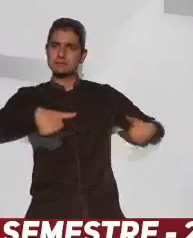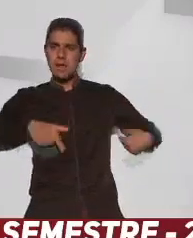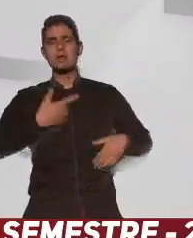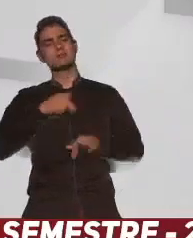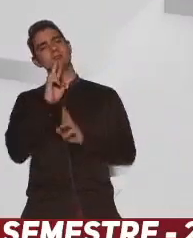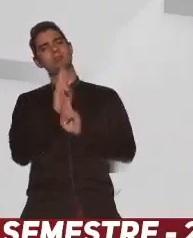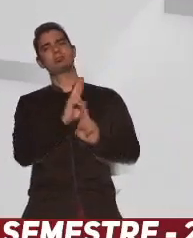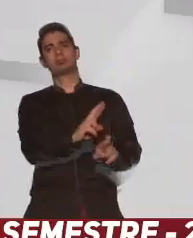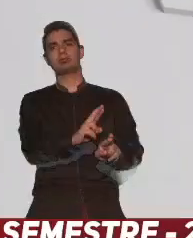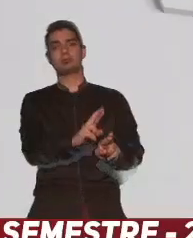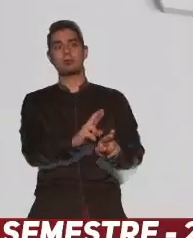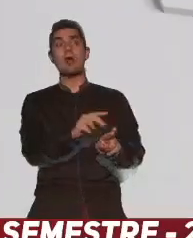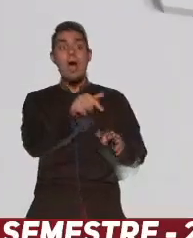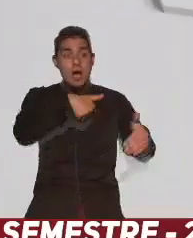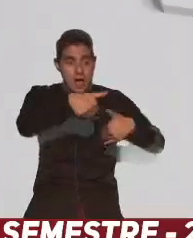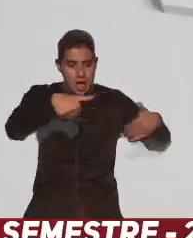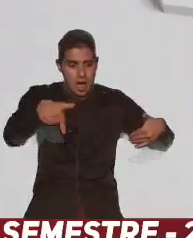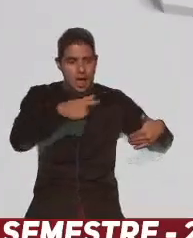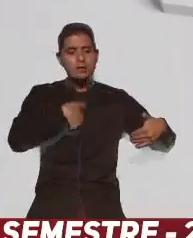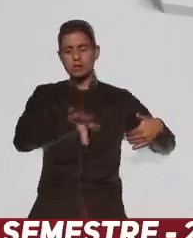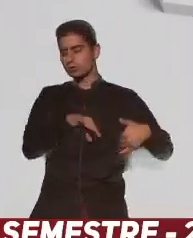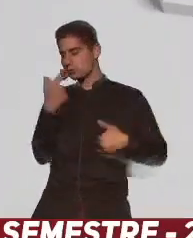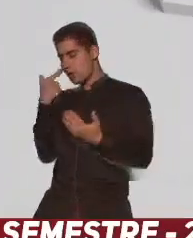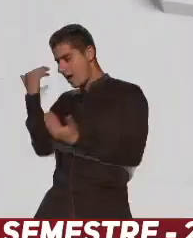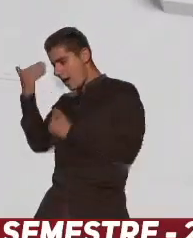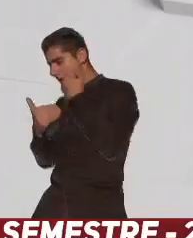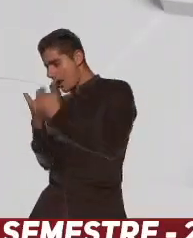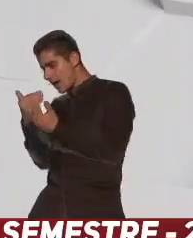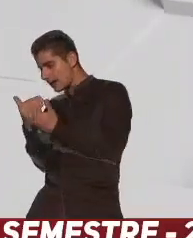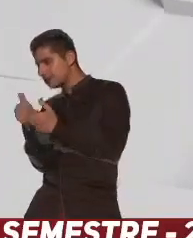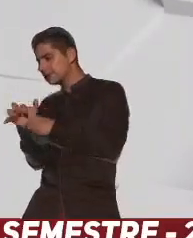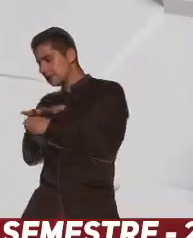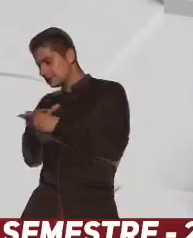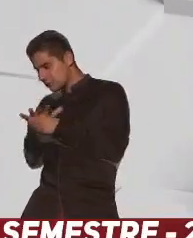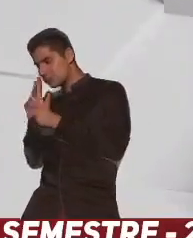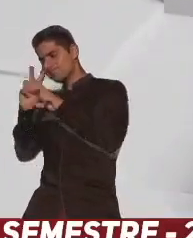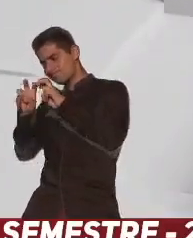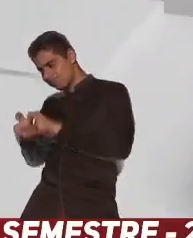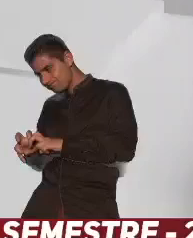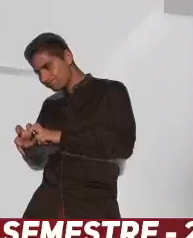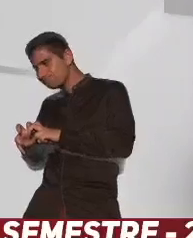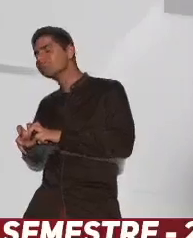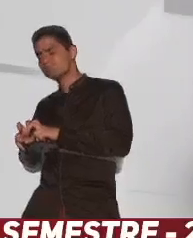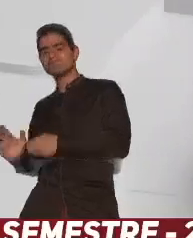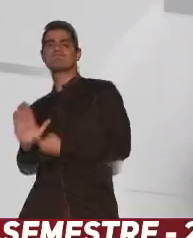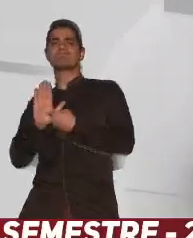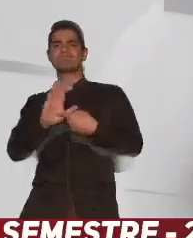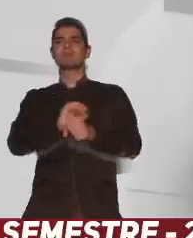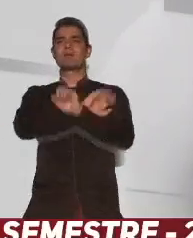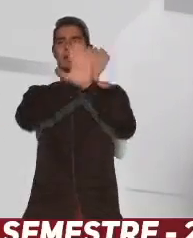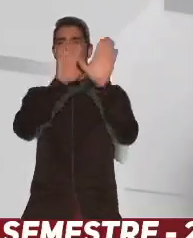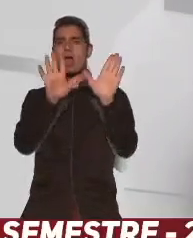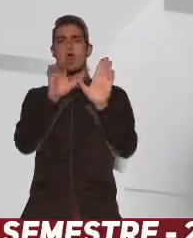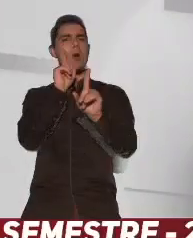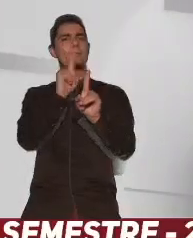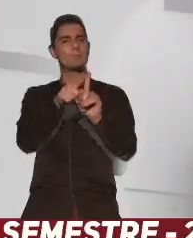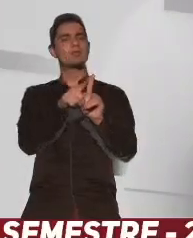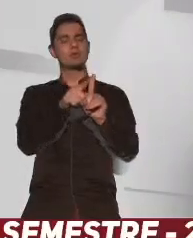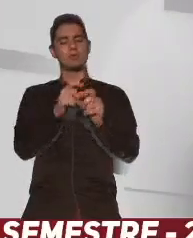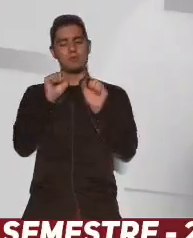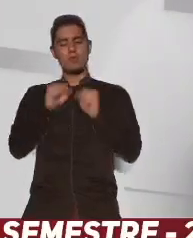y esclarecer determinados casos o hechos no contemplados para que se pudieran adoptar las